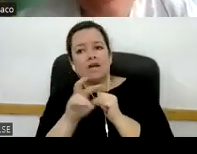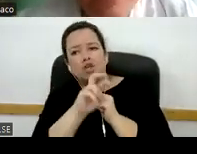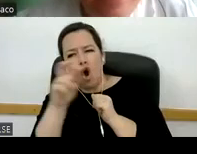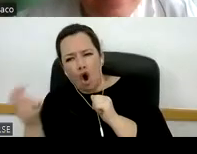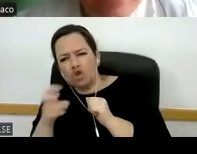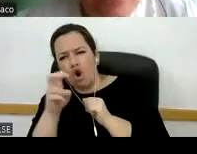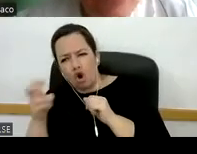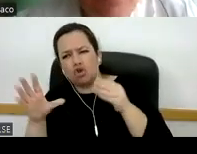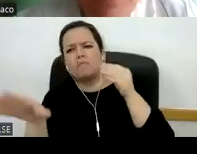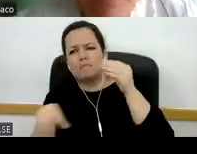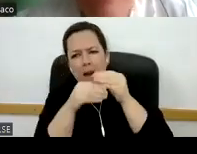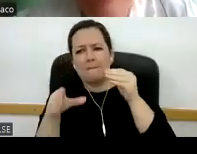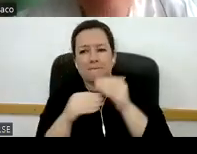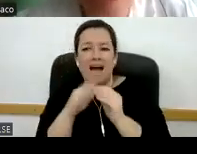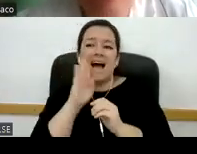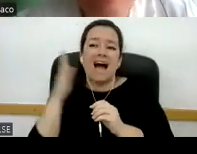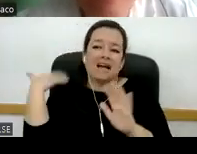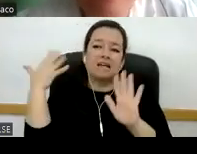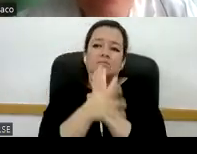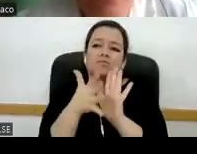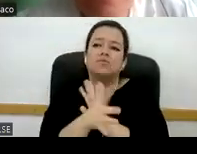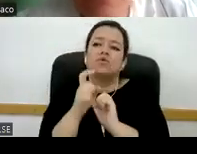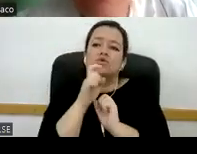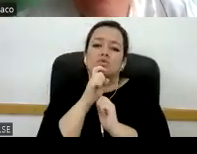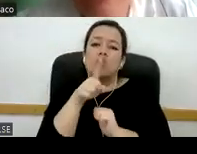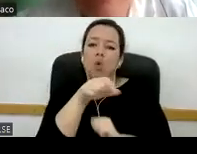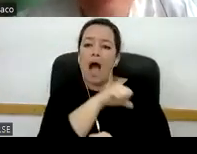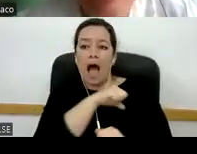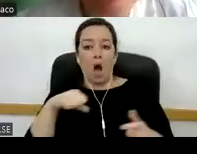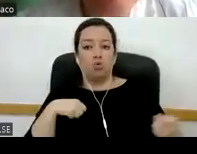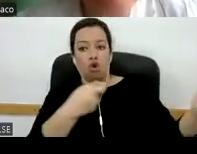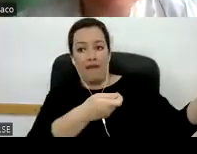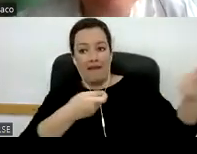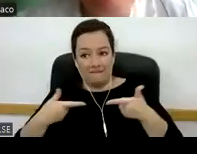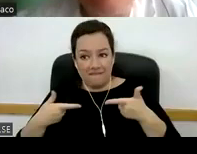revisando en anteriores webinars en forma de autoenvío.